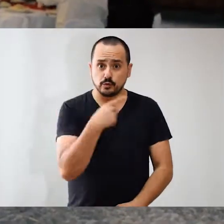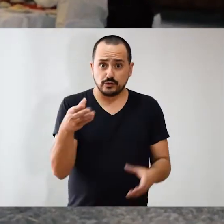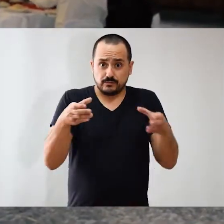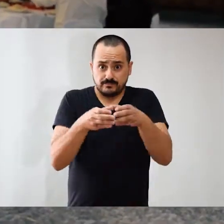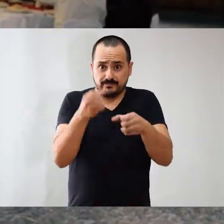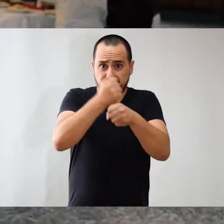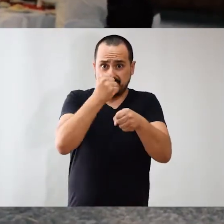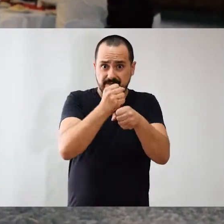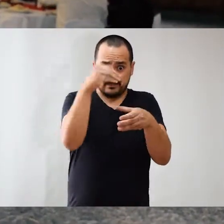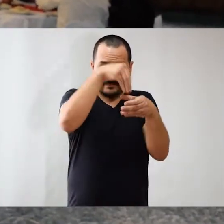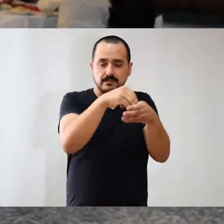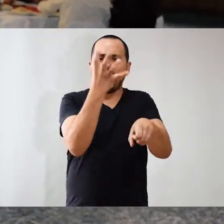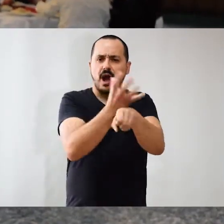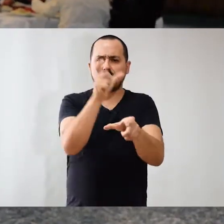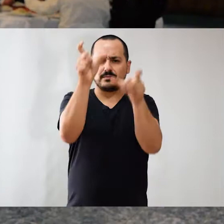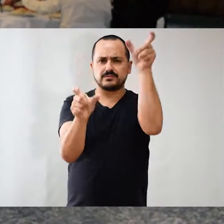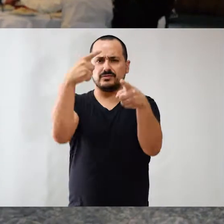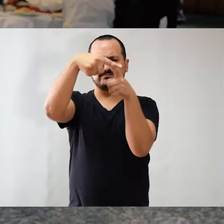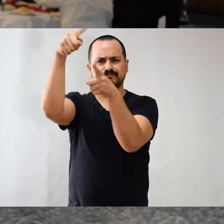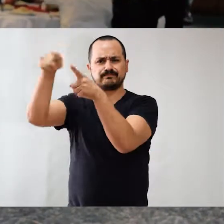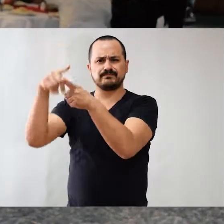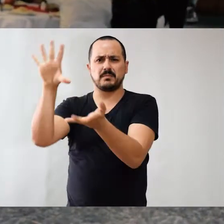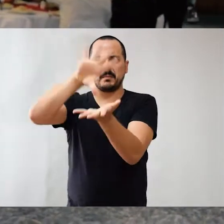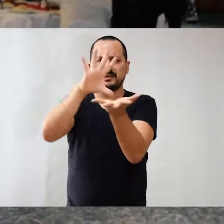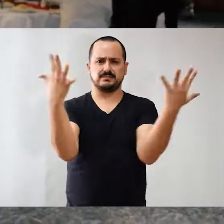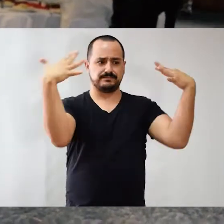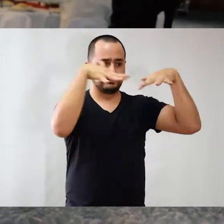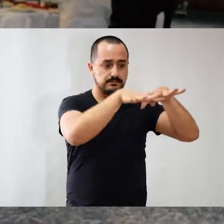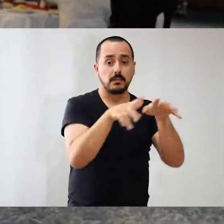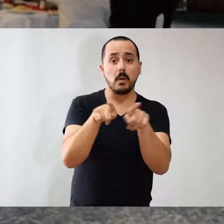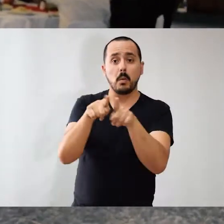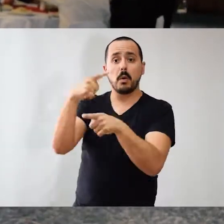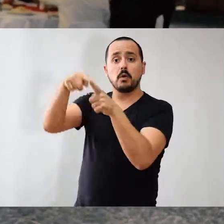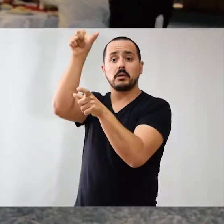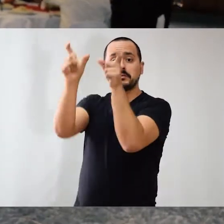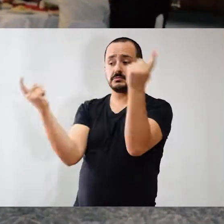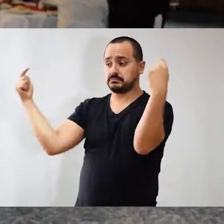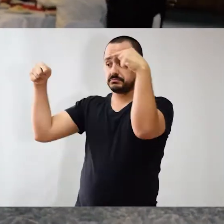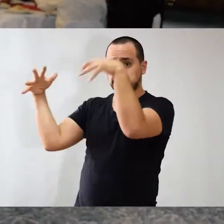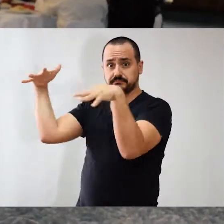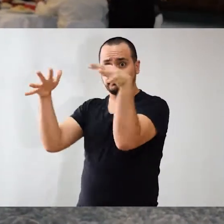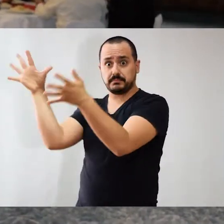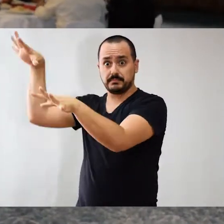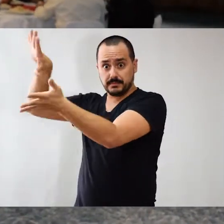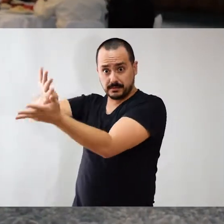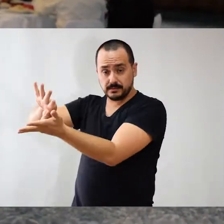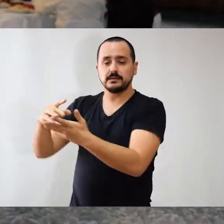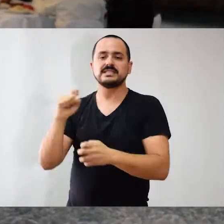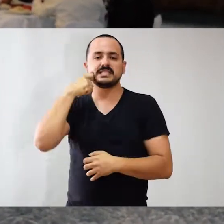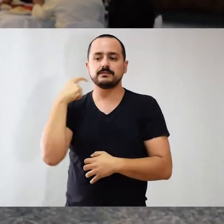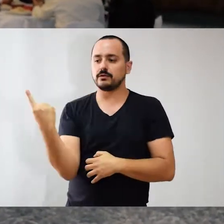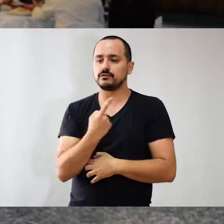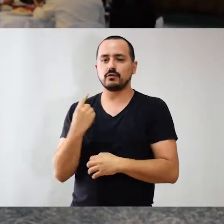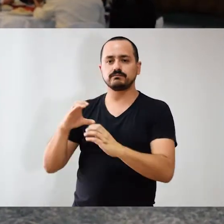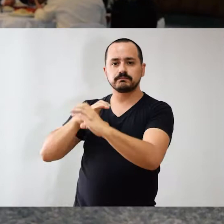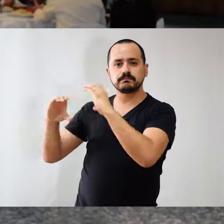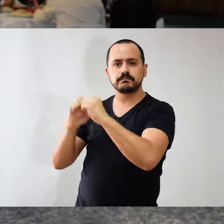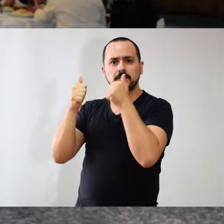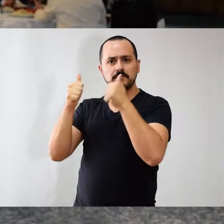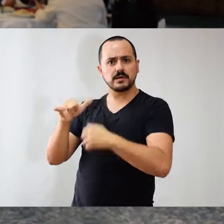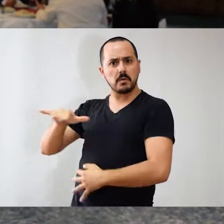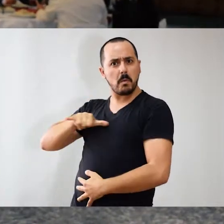Destaco en primer término que el equipo esté compuesto por personas que son migrantes, ya que eso permite dar una mayor conexión y una